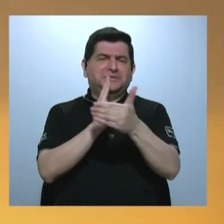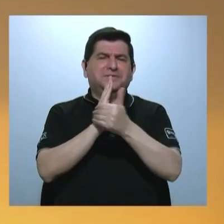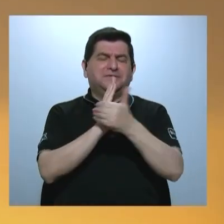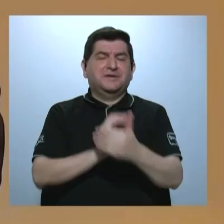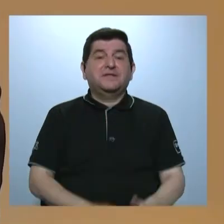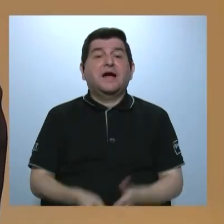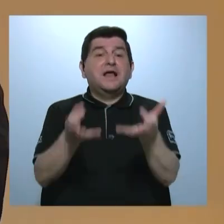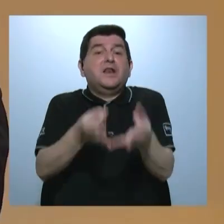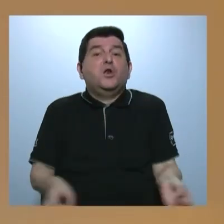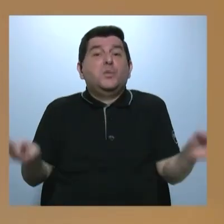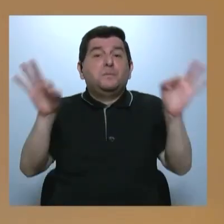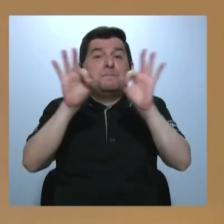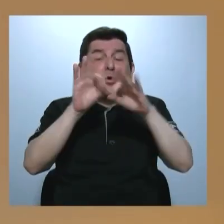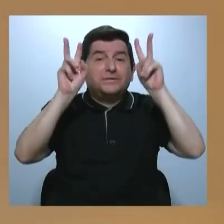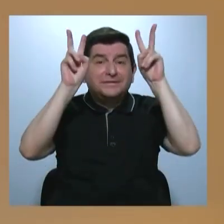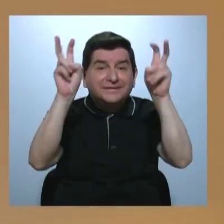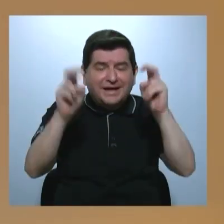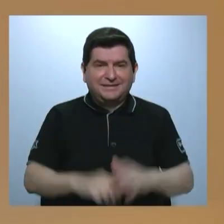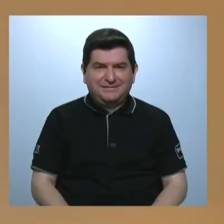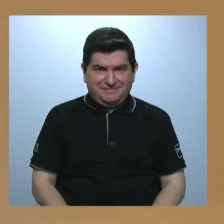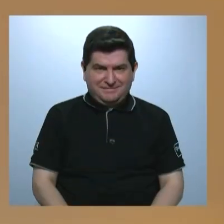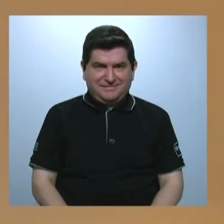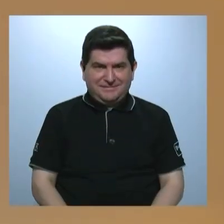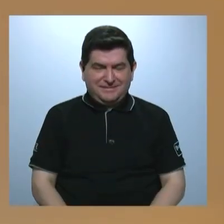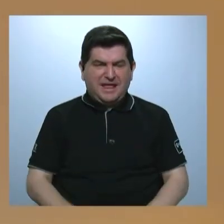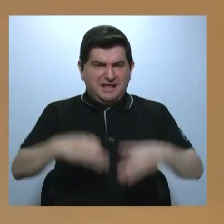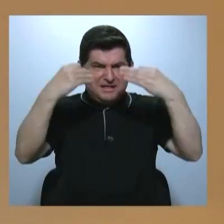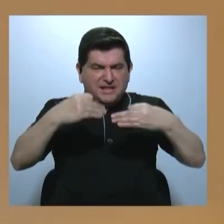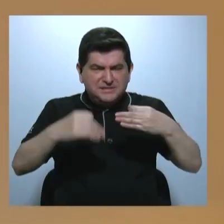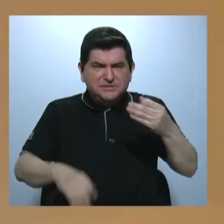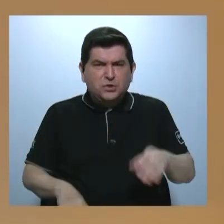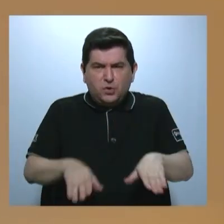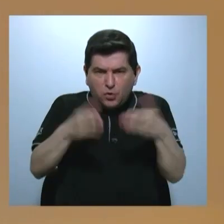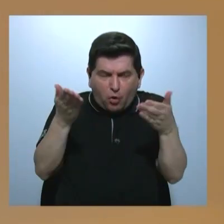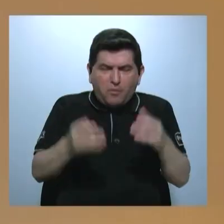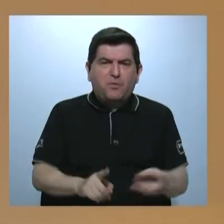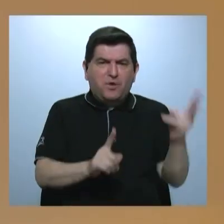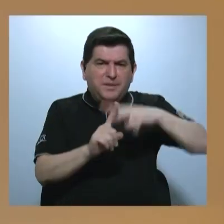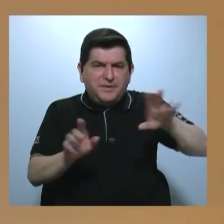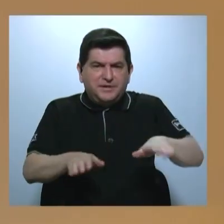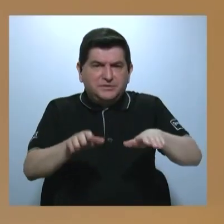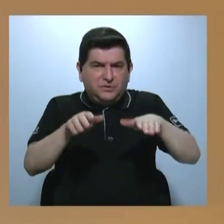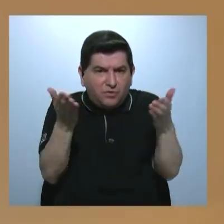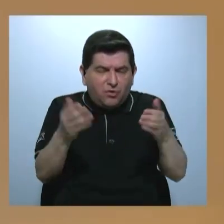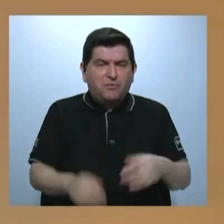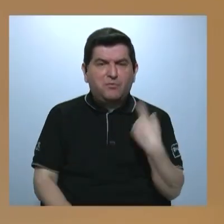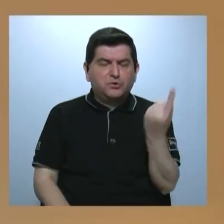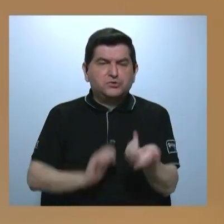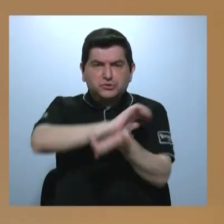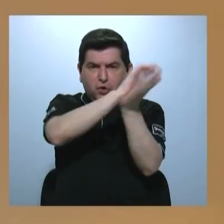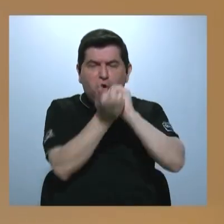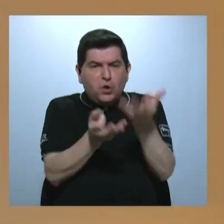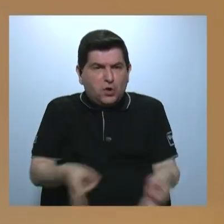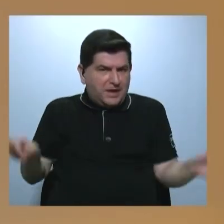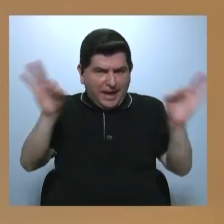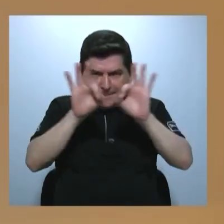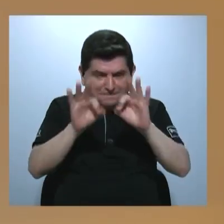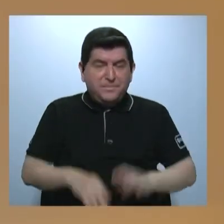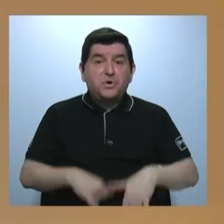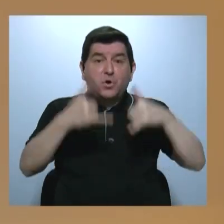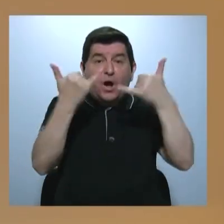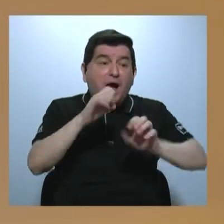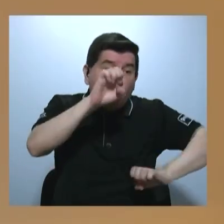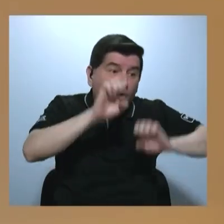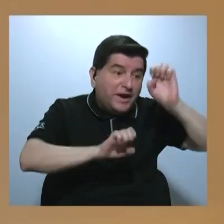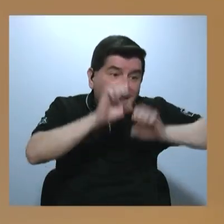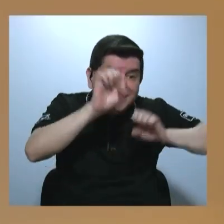Lo importante acá es el tema de cómo se toma esa decisión y cómo se planifica la ejecución. Si al final el único cambio sustantivo ha sido que ahora se evalúa